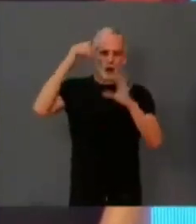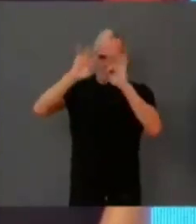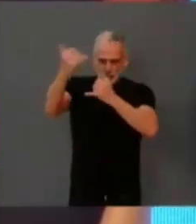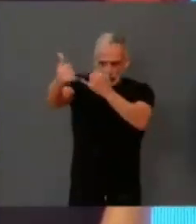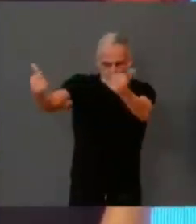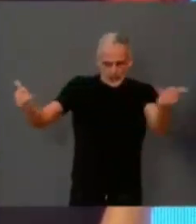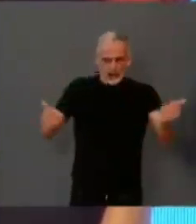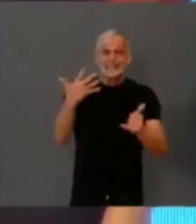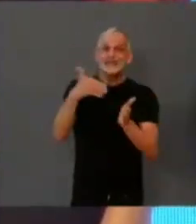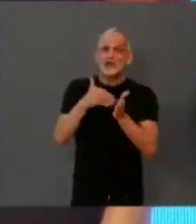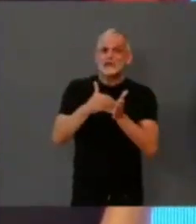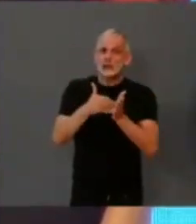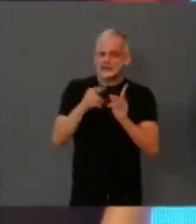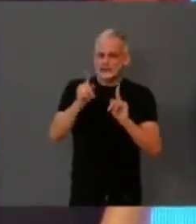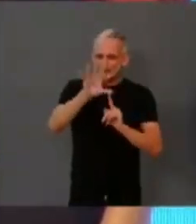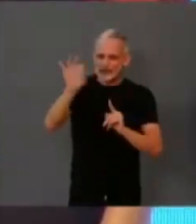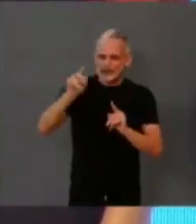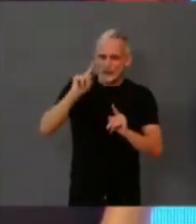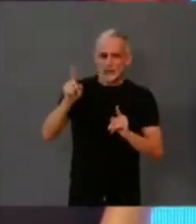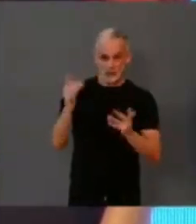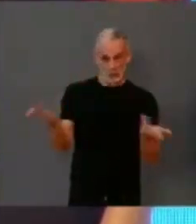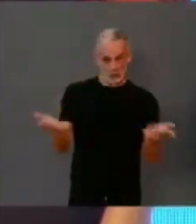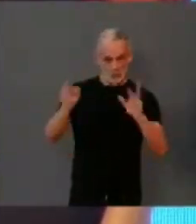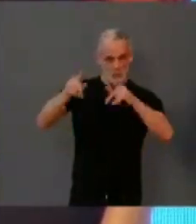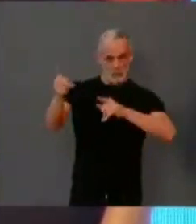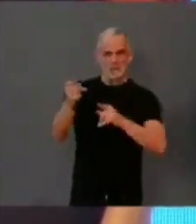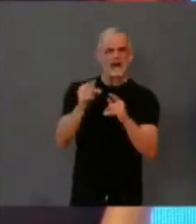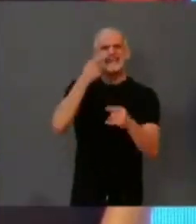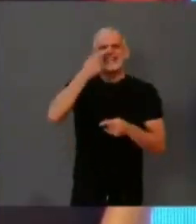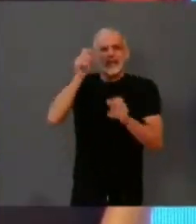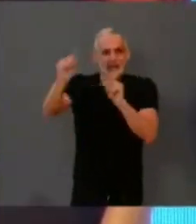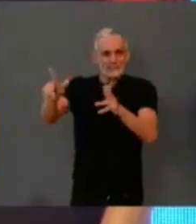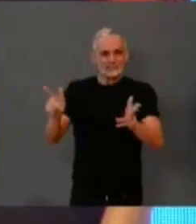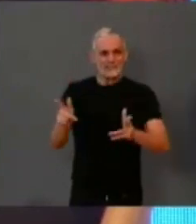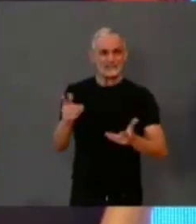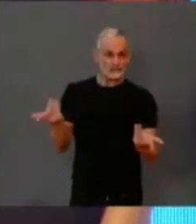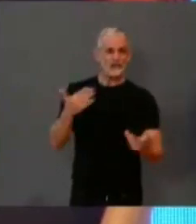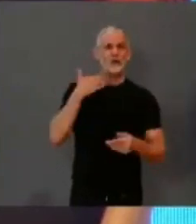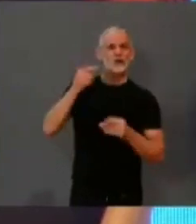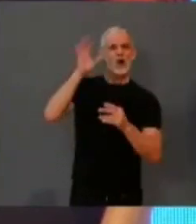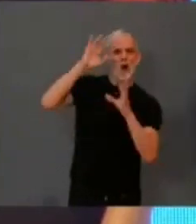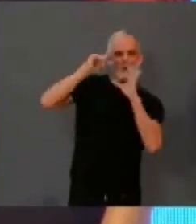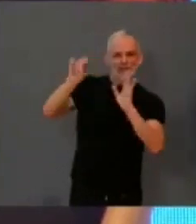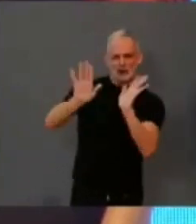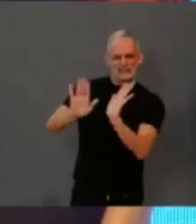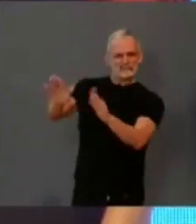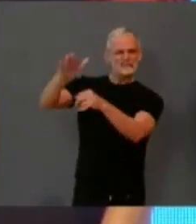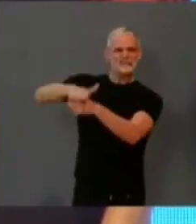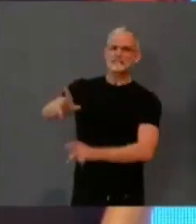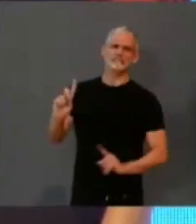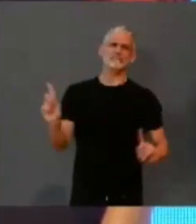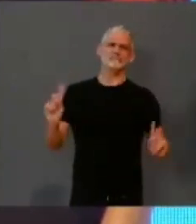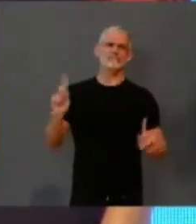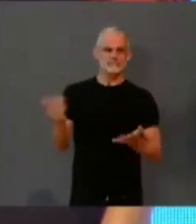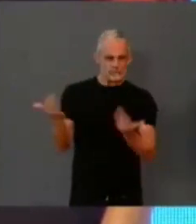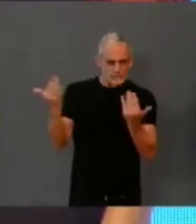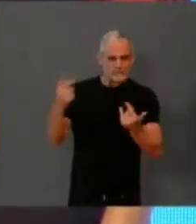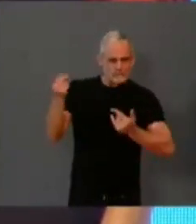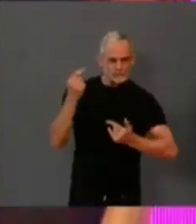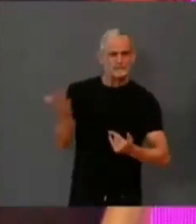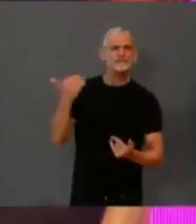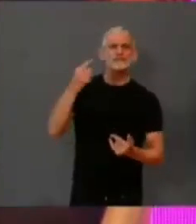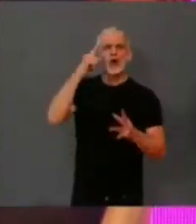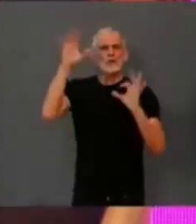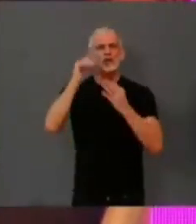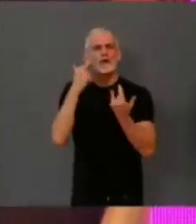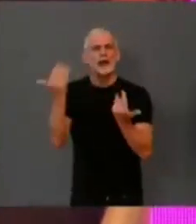y con agenda propia en planá queremos que la voz de las chicas y de los chicos se escuche fuerte y claro